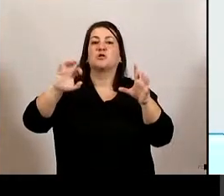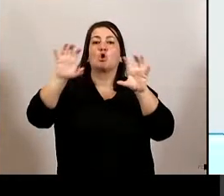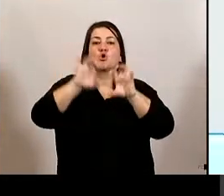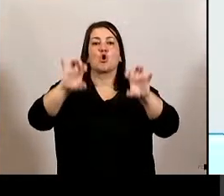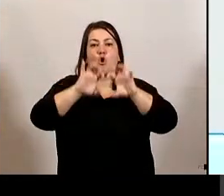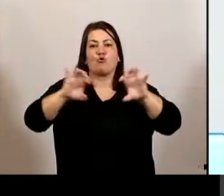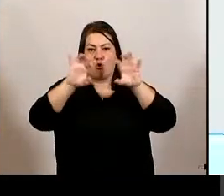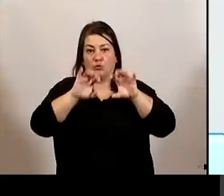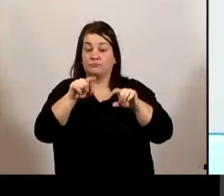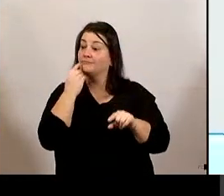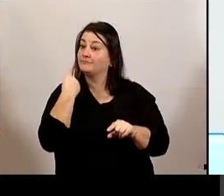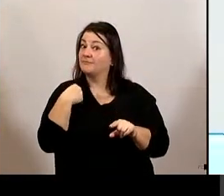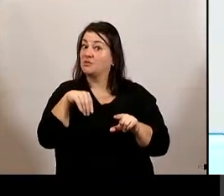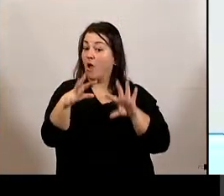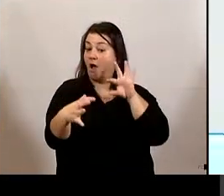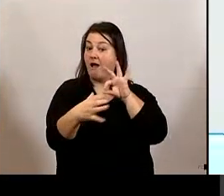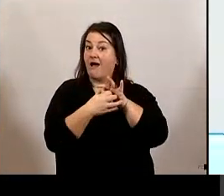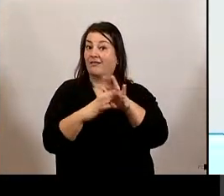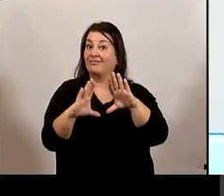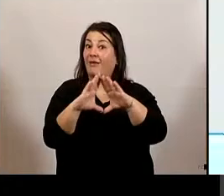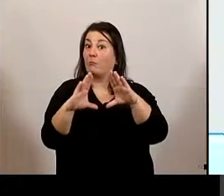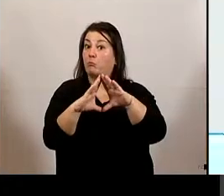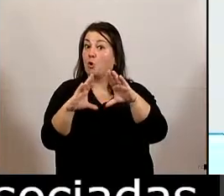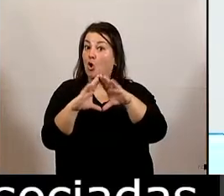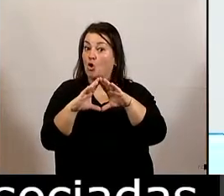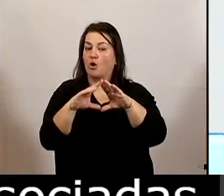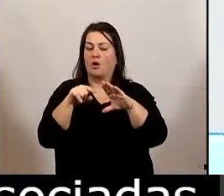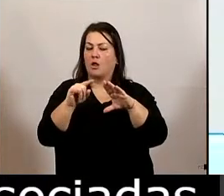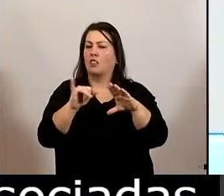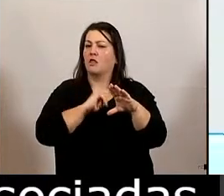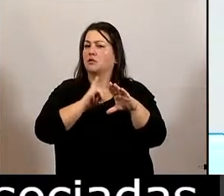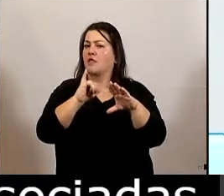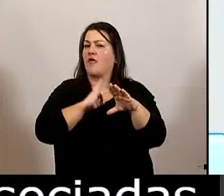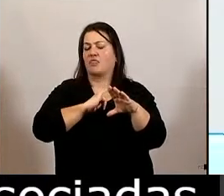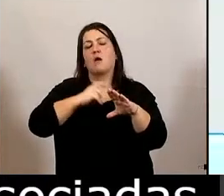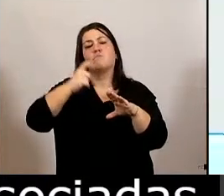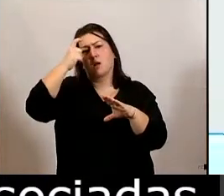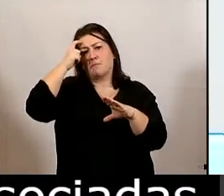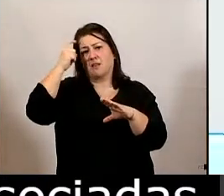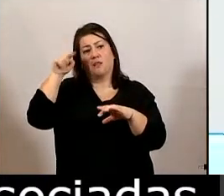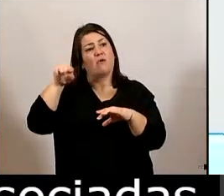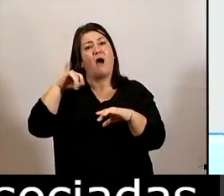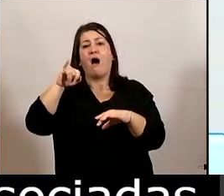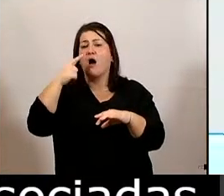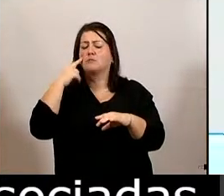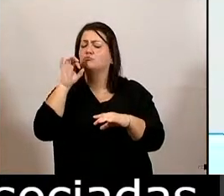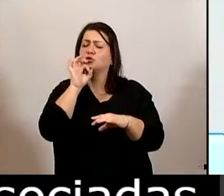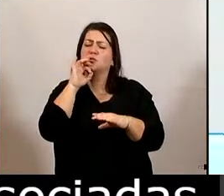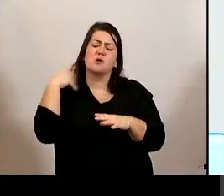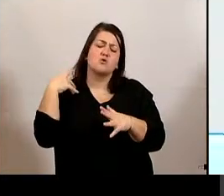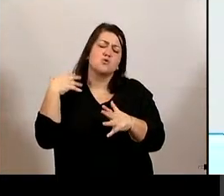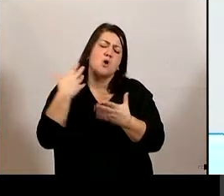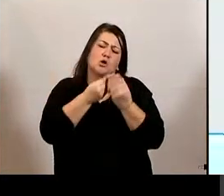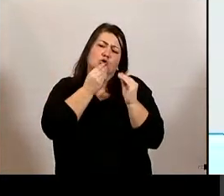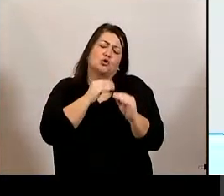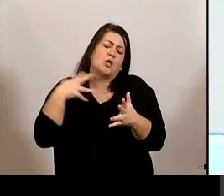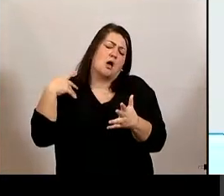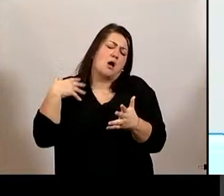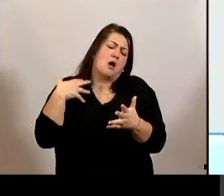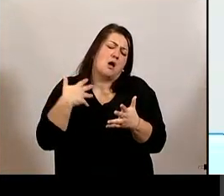Las tradiciones asociadas al templo forman parte de la identidad de Malpartida de Cáceres. Refleja siglos de historia y devoción